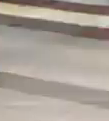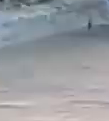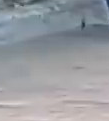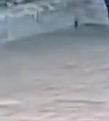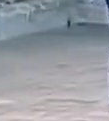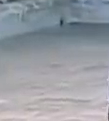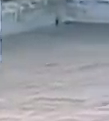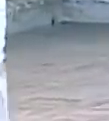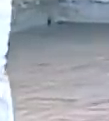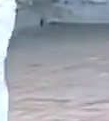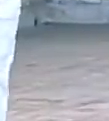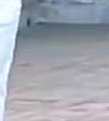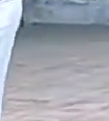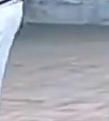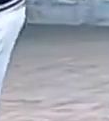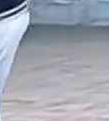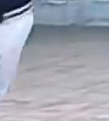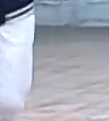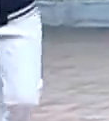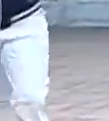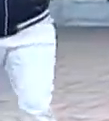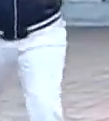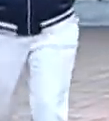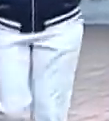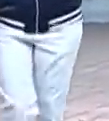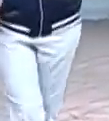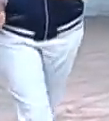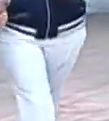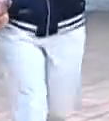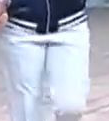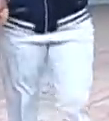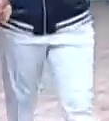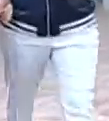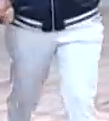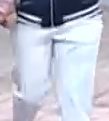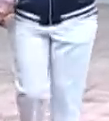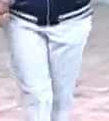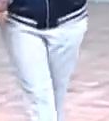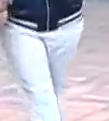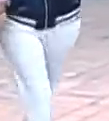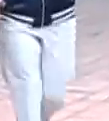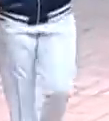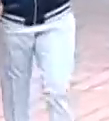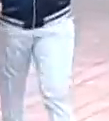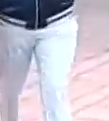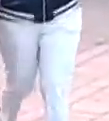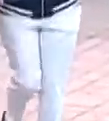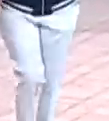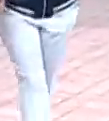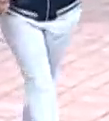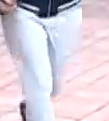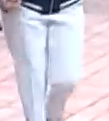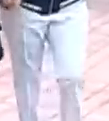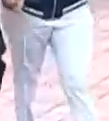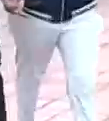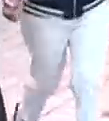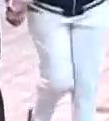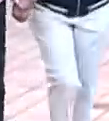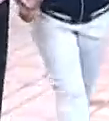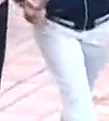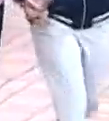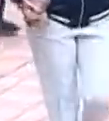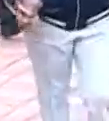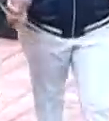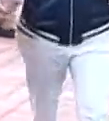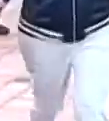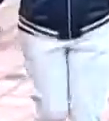de la Patria, que se celebró el séptimo aniversario exactamente el 1 de junio. Y este día exactamente se va a hacer un